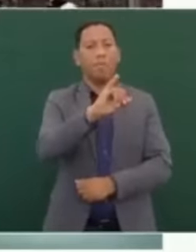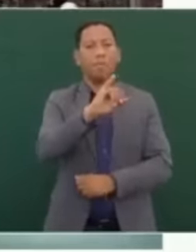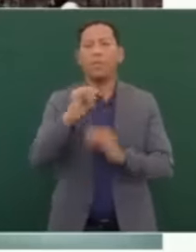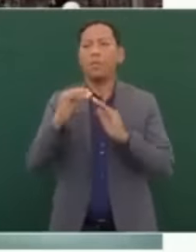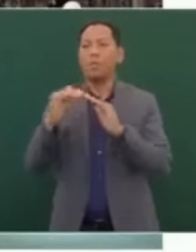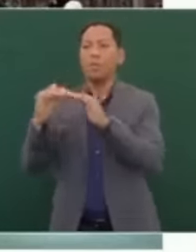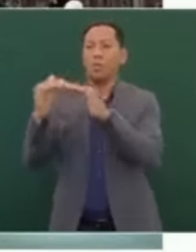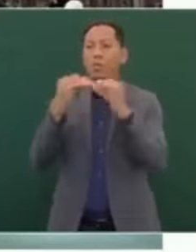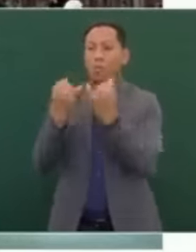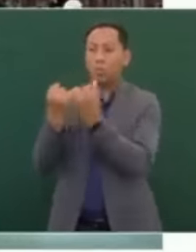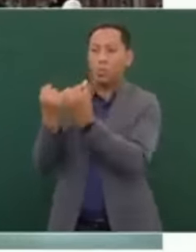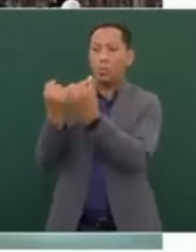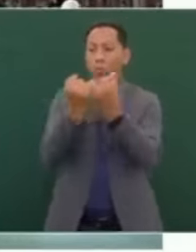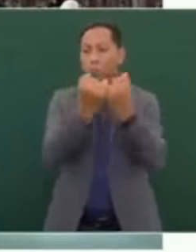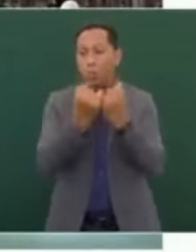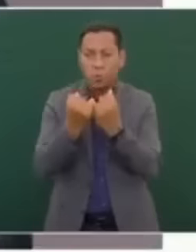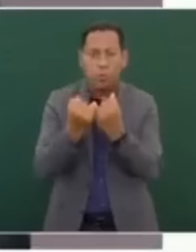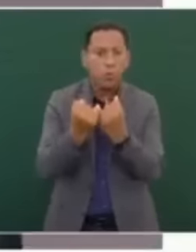igualdad,